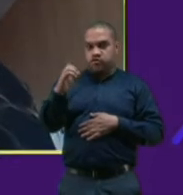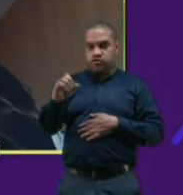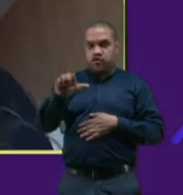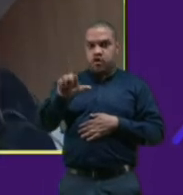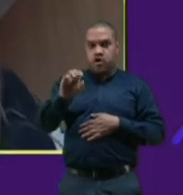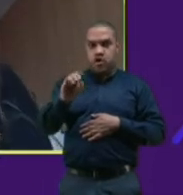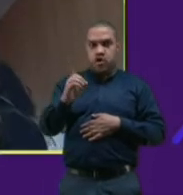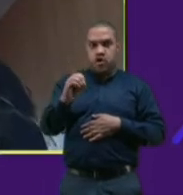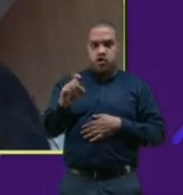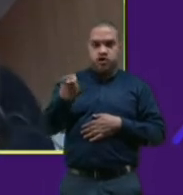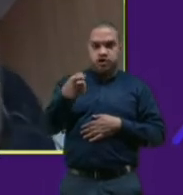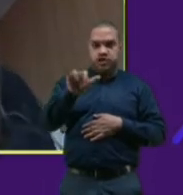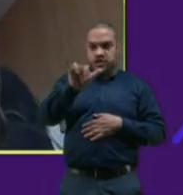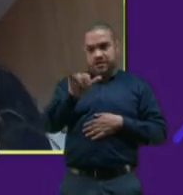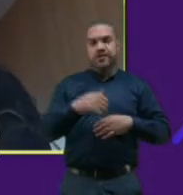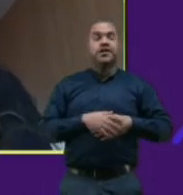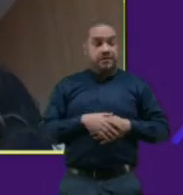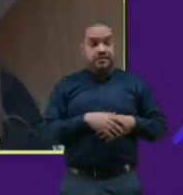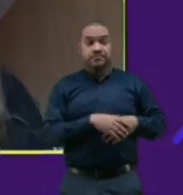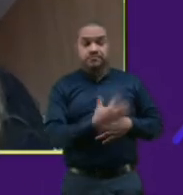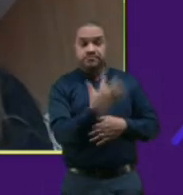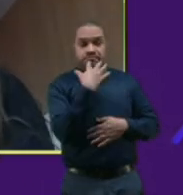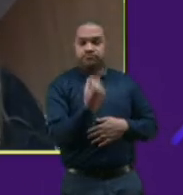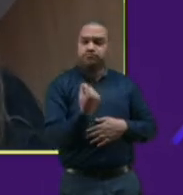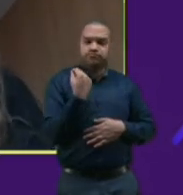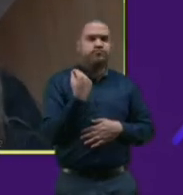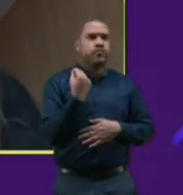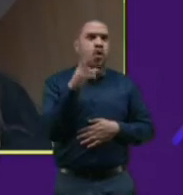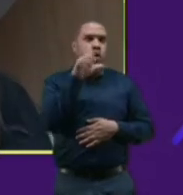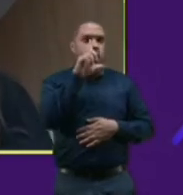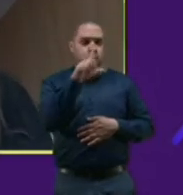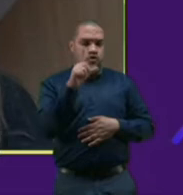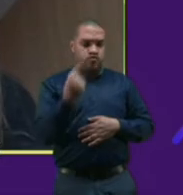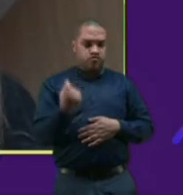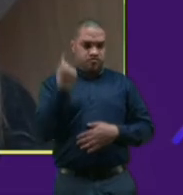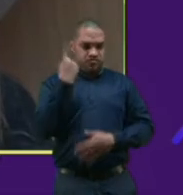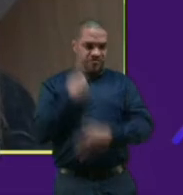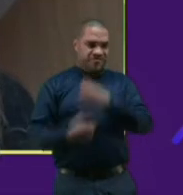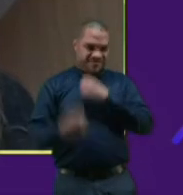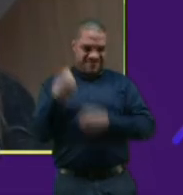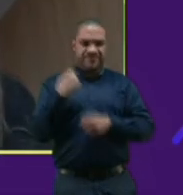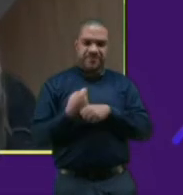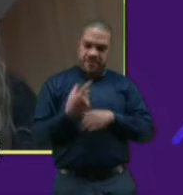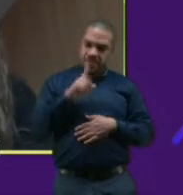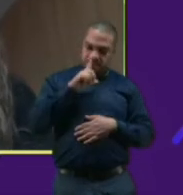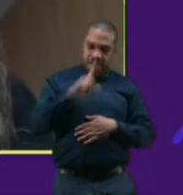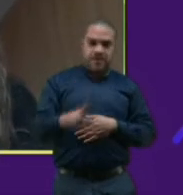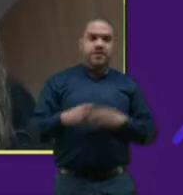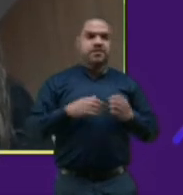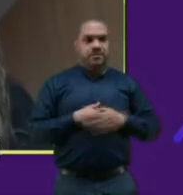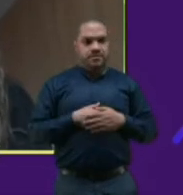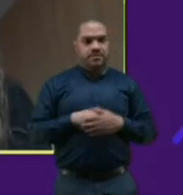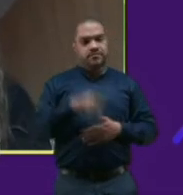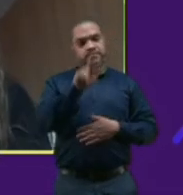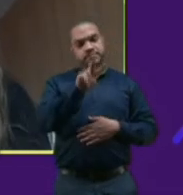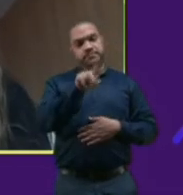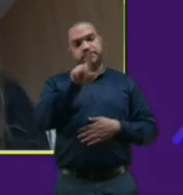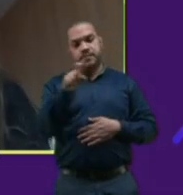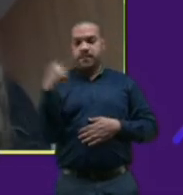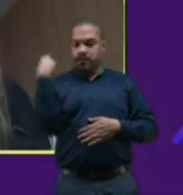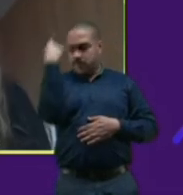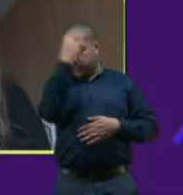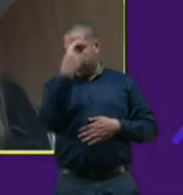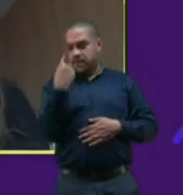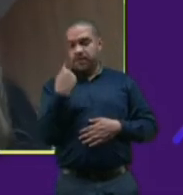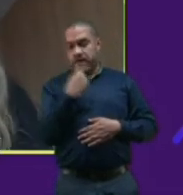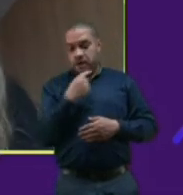Sí, un año. Desde julio del año pasado empezamos con el proyecto. El 26 de septiembre cumplimos un año desde